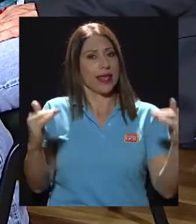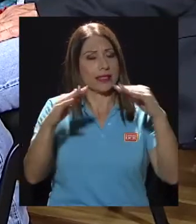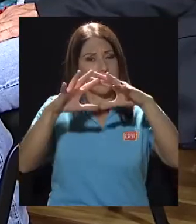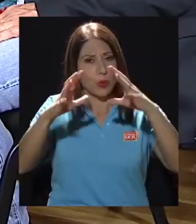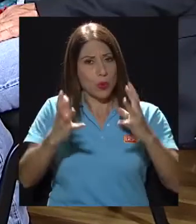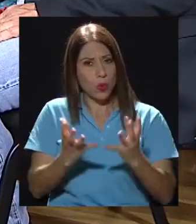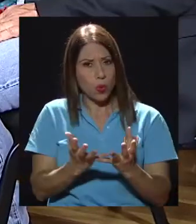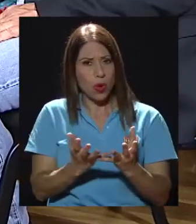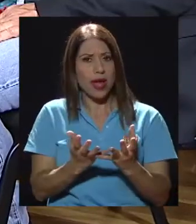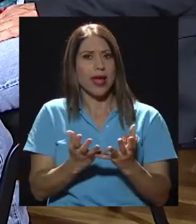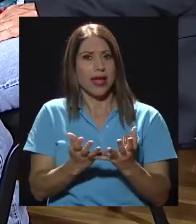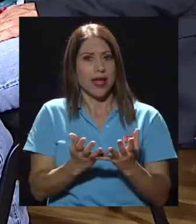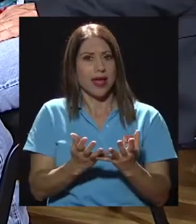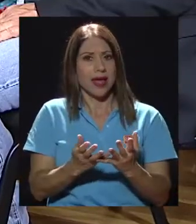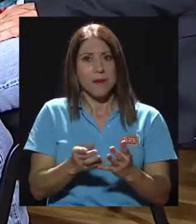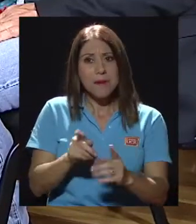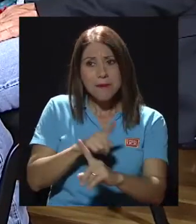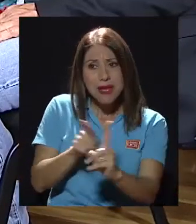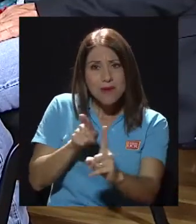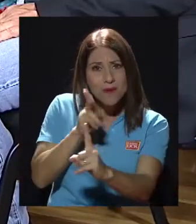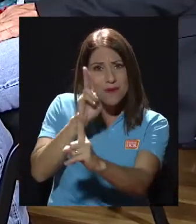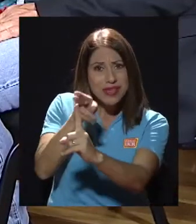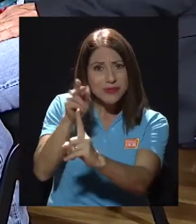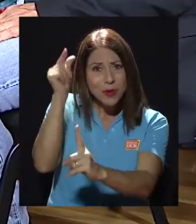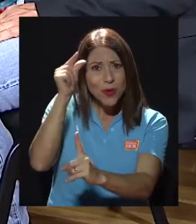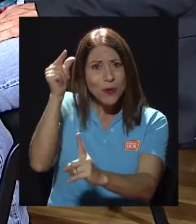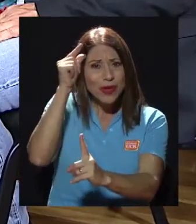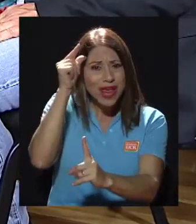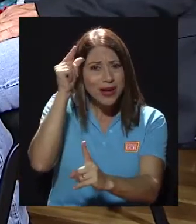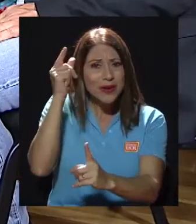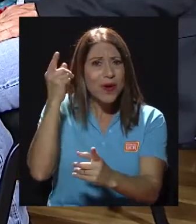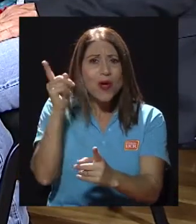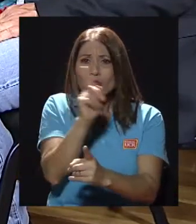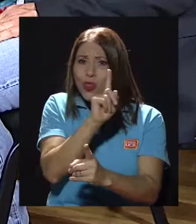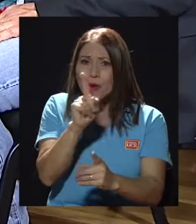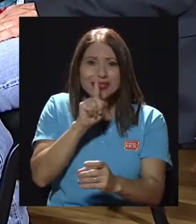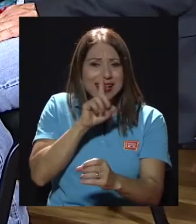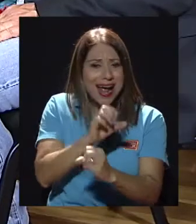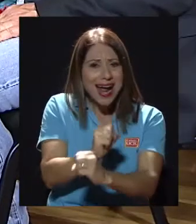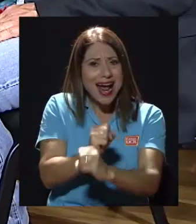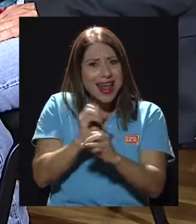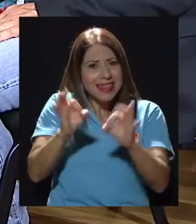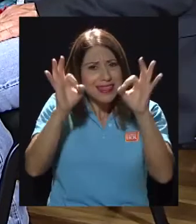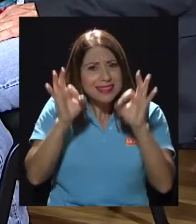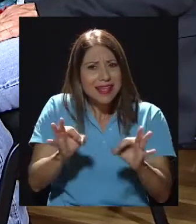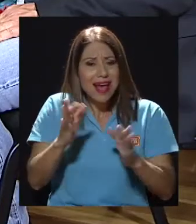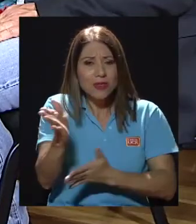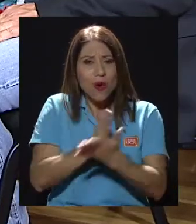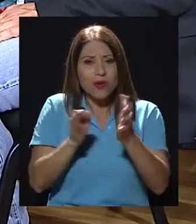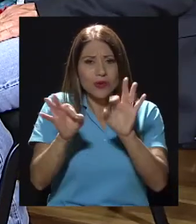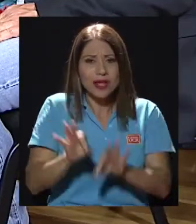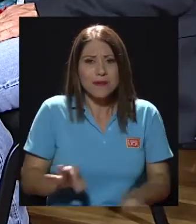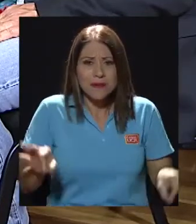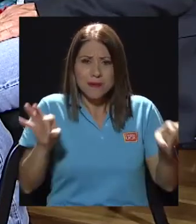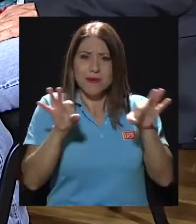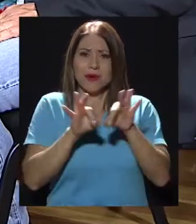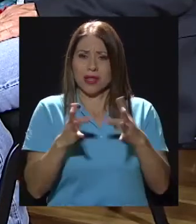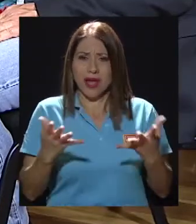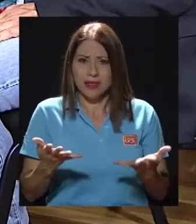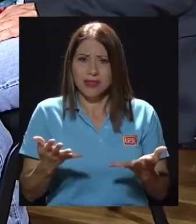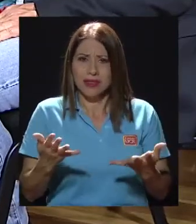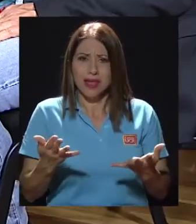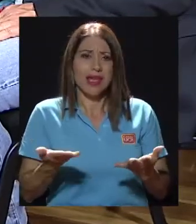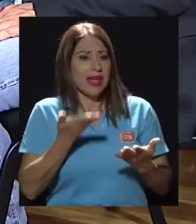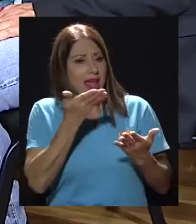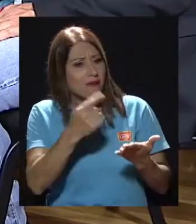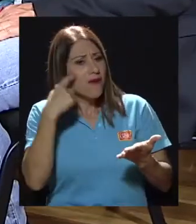el mismo Estado no está garantizando, no está tutelando algo tan importante como lo que sería llevar de la mano el reconocimiento con